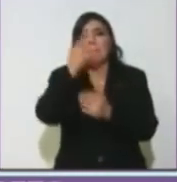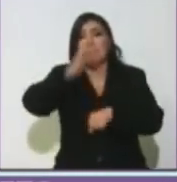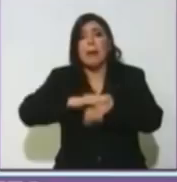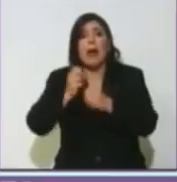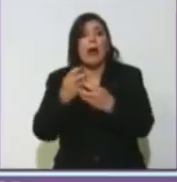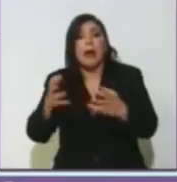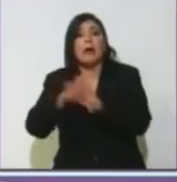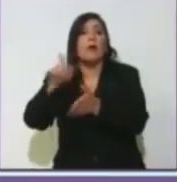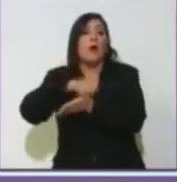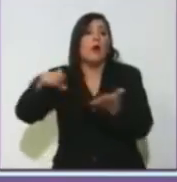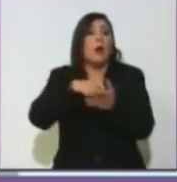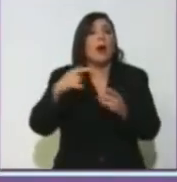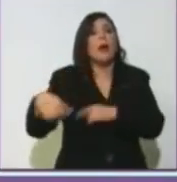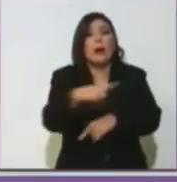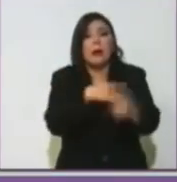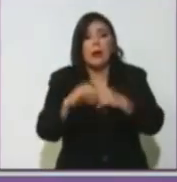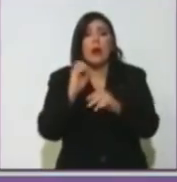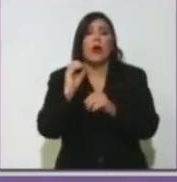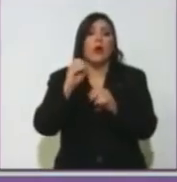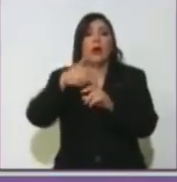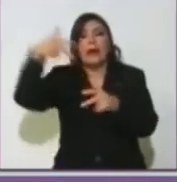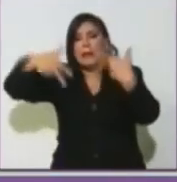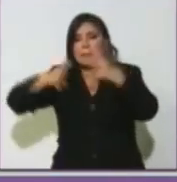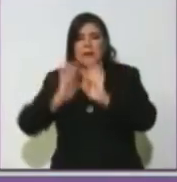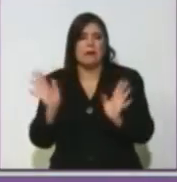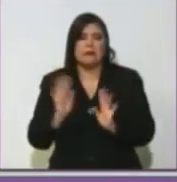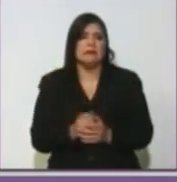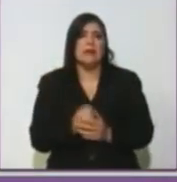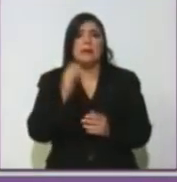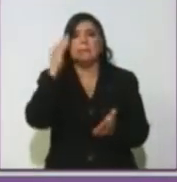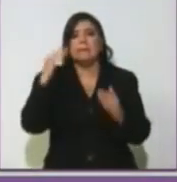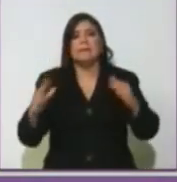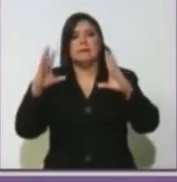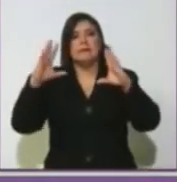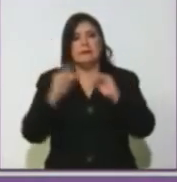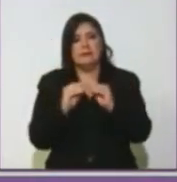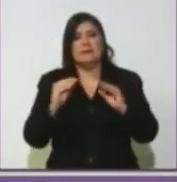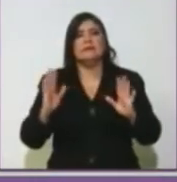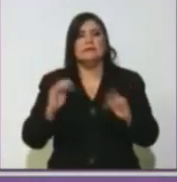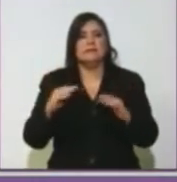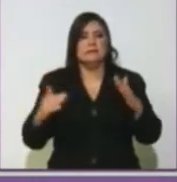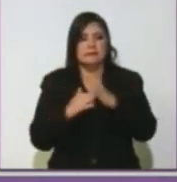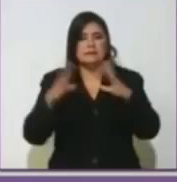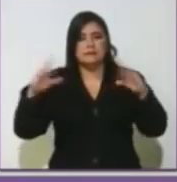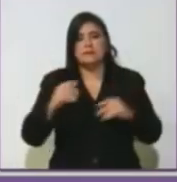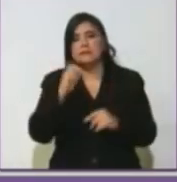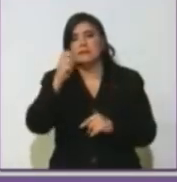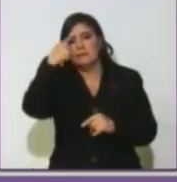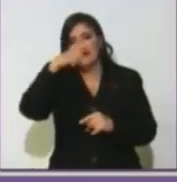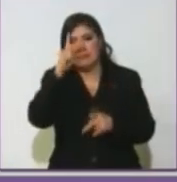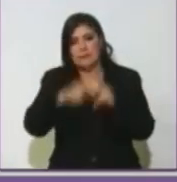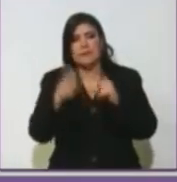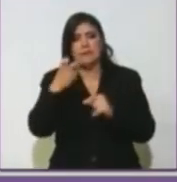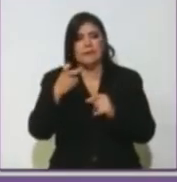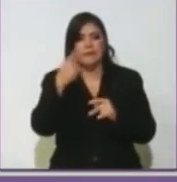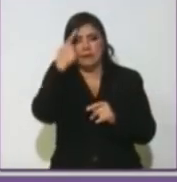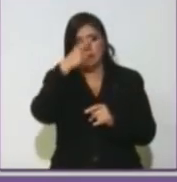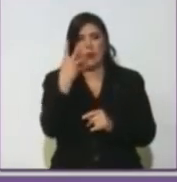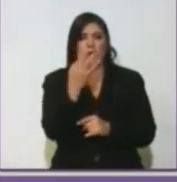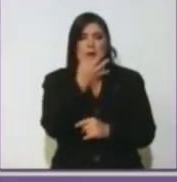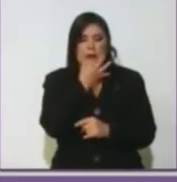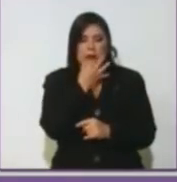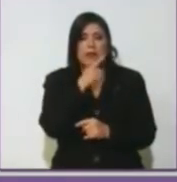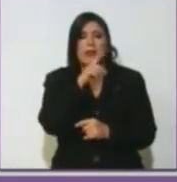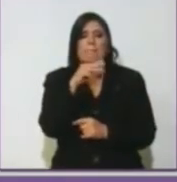patrullas o más cámaras sin tiempo candidato gracias se ha terminado el tiempo para este bloque en lo que corresponde a los 4 minutos